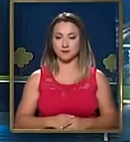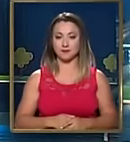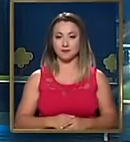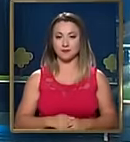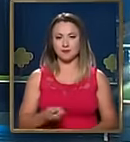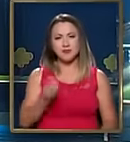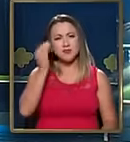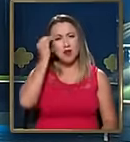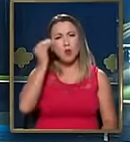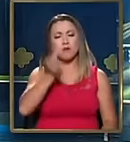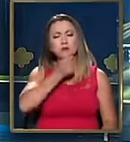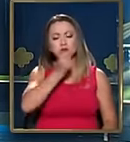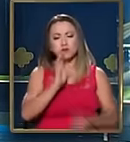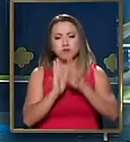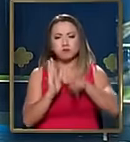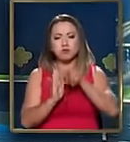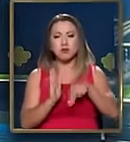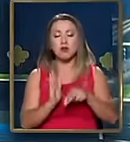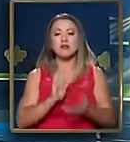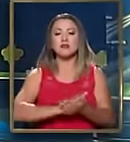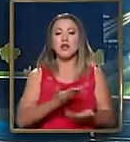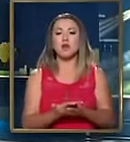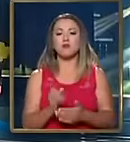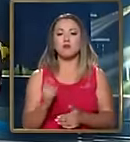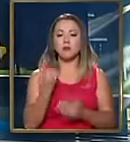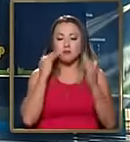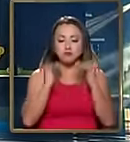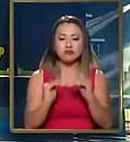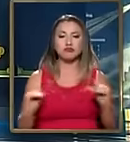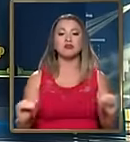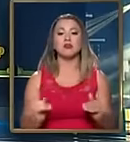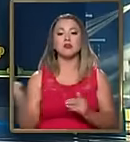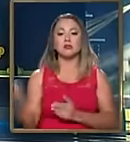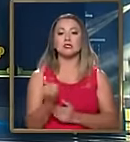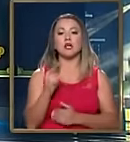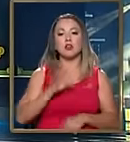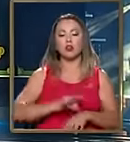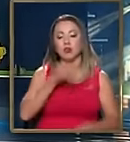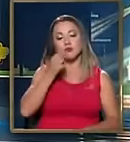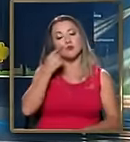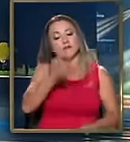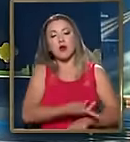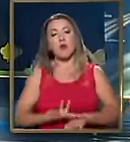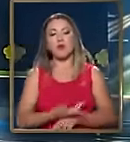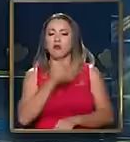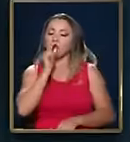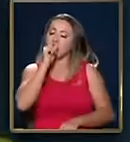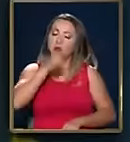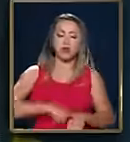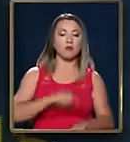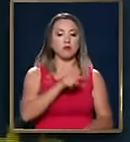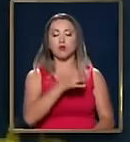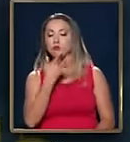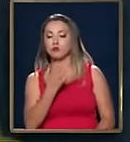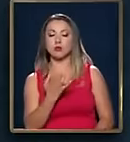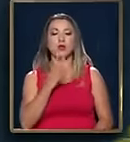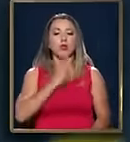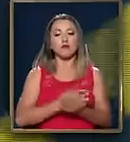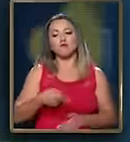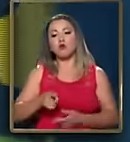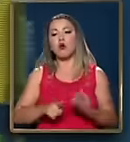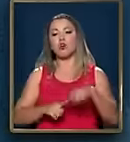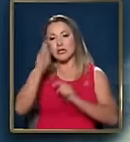¿Se acuerdan de ese reportaje cómo atienden en la salud primaria a los pacientes? Llega el doctor, le dice, mira, Gonzo, hay que tengo re poco tiempo para vos porque tengo que ir a operar